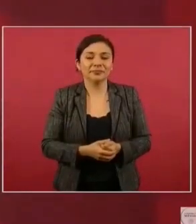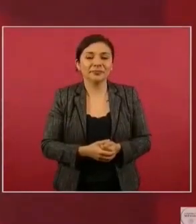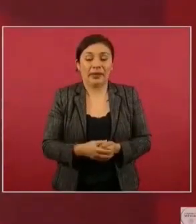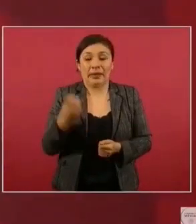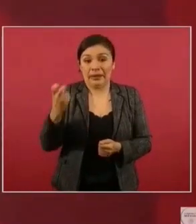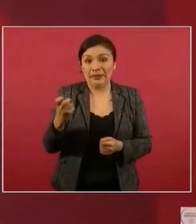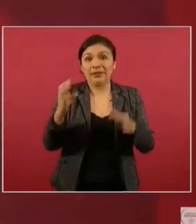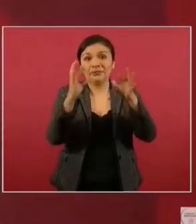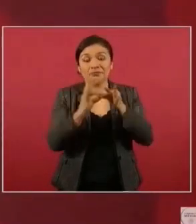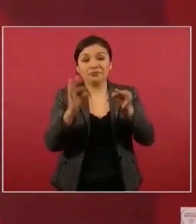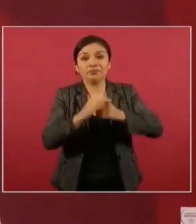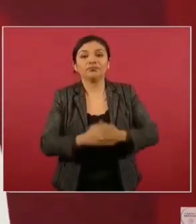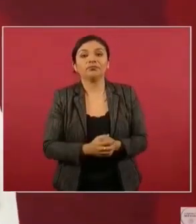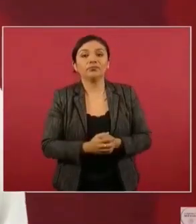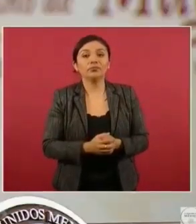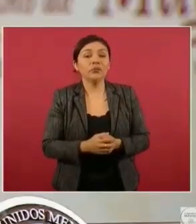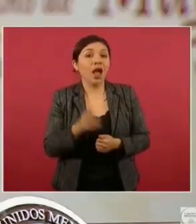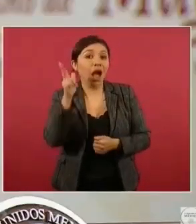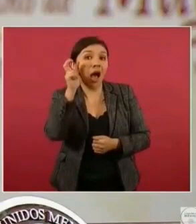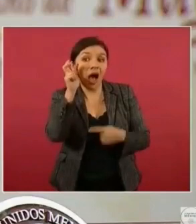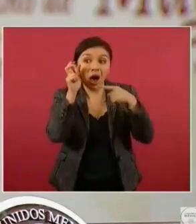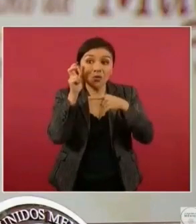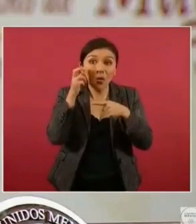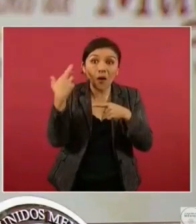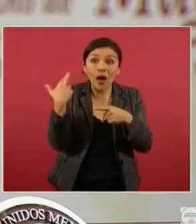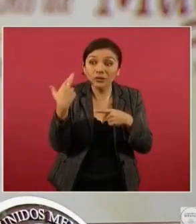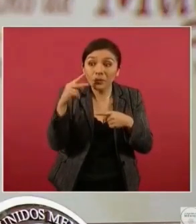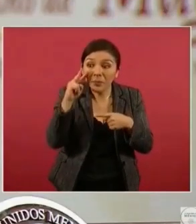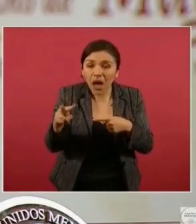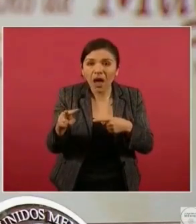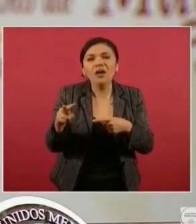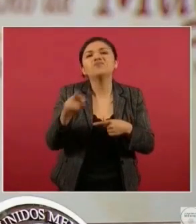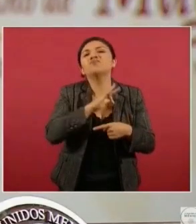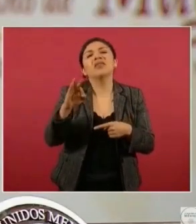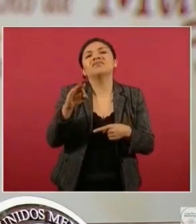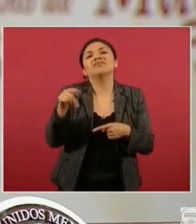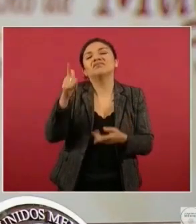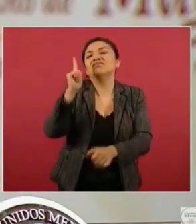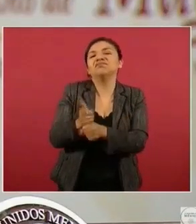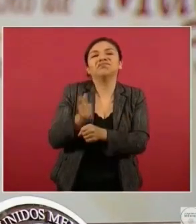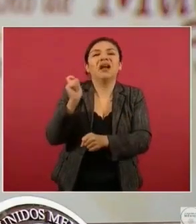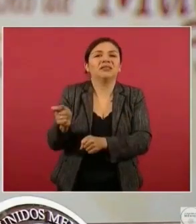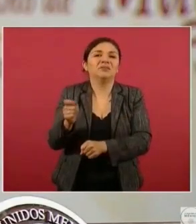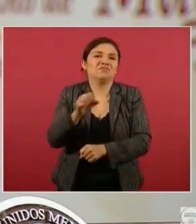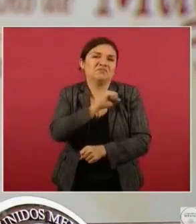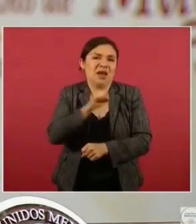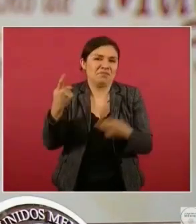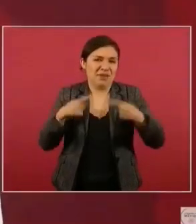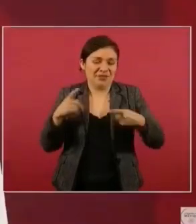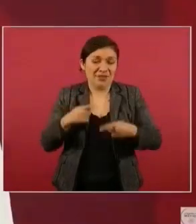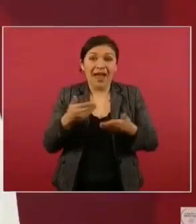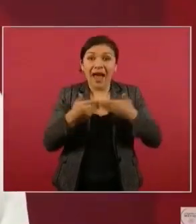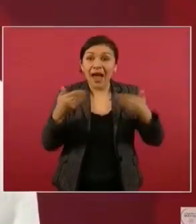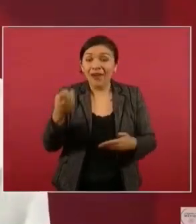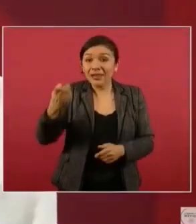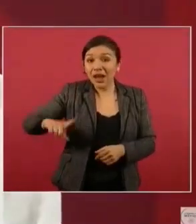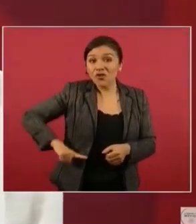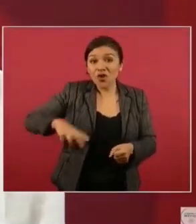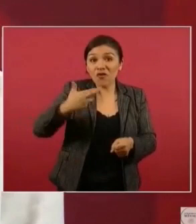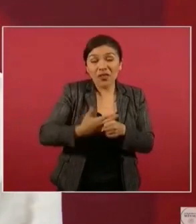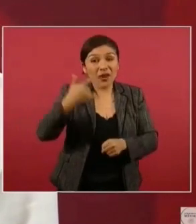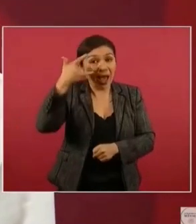quien en audio mata audio muere y hoy el audi escándalo de la gobernadora de